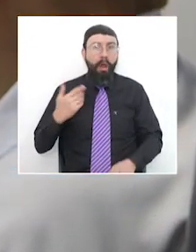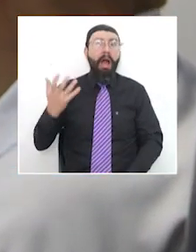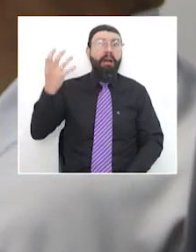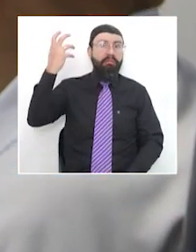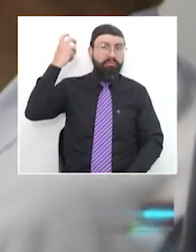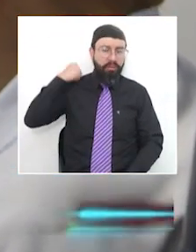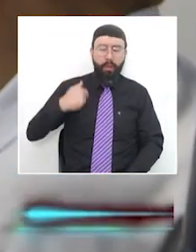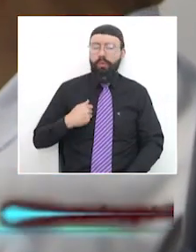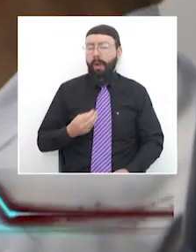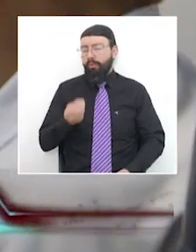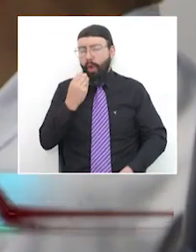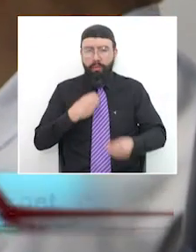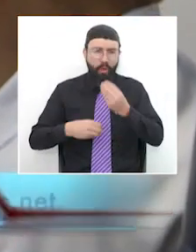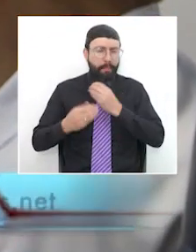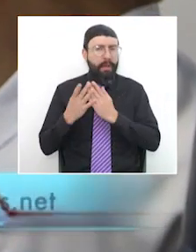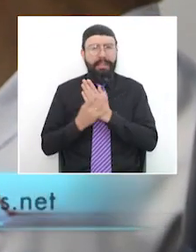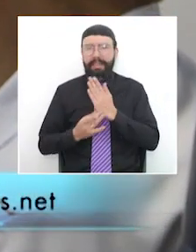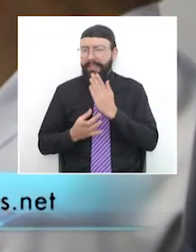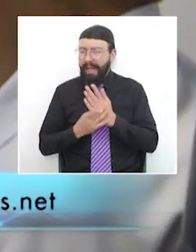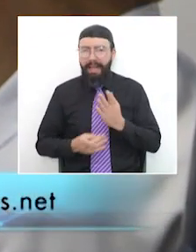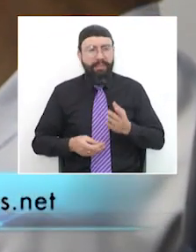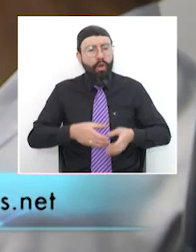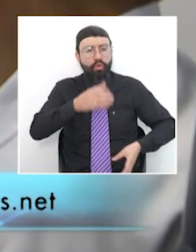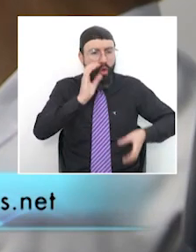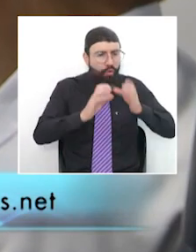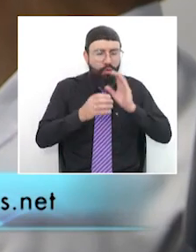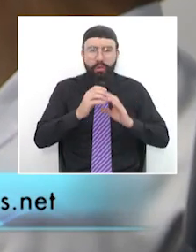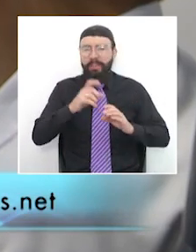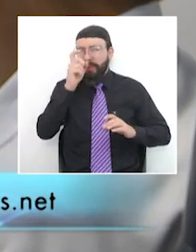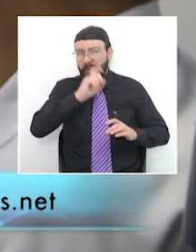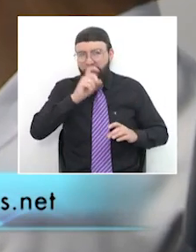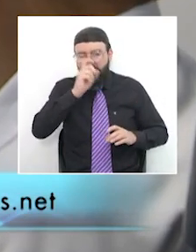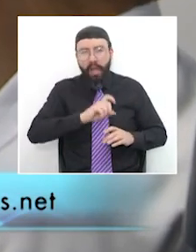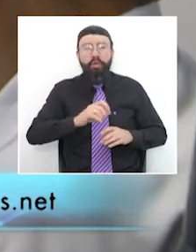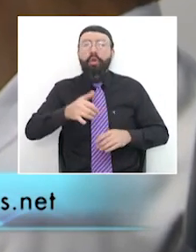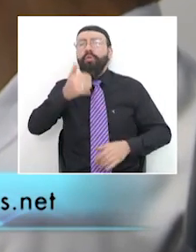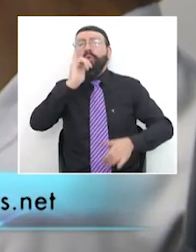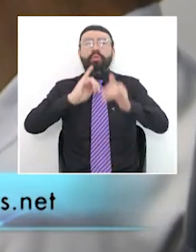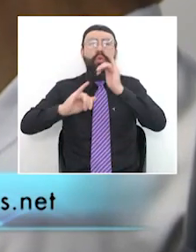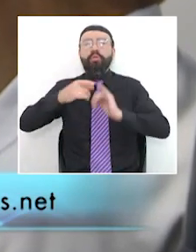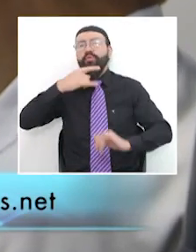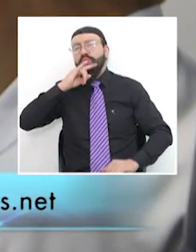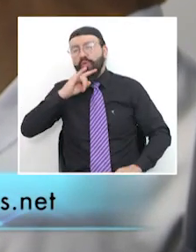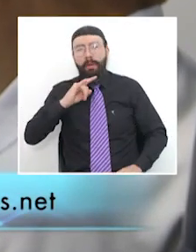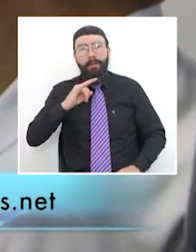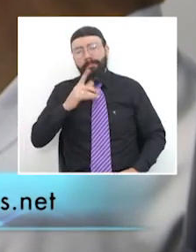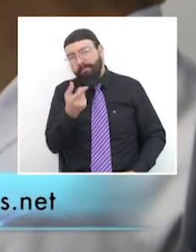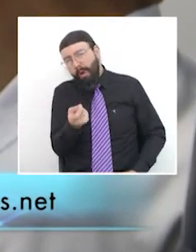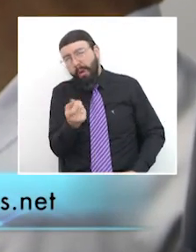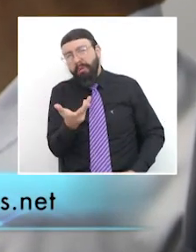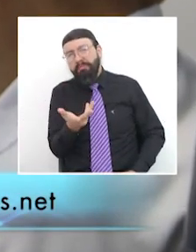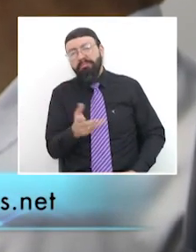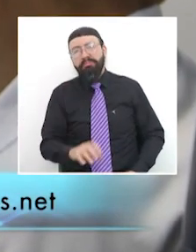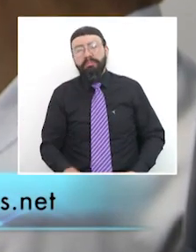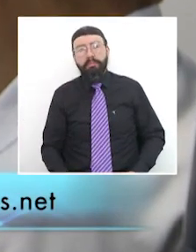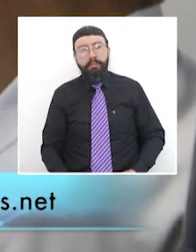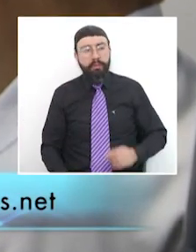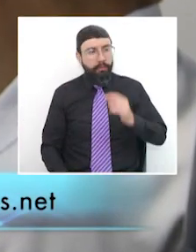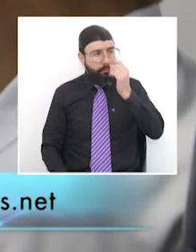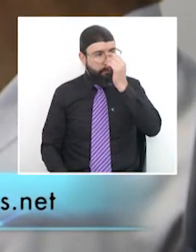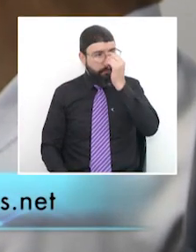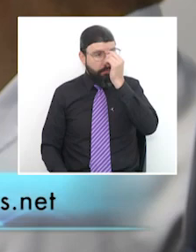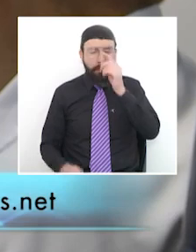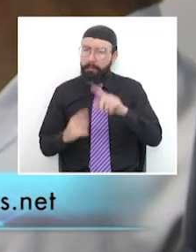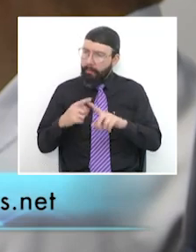yo comía muchos grasas, líquidos y mucho cerdo. Traguito. Traguito muy poco, Muy doctor. poco. Pero cerdo y leche